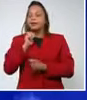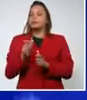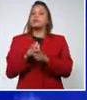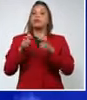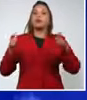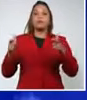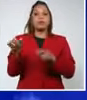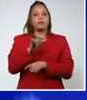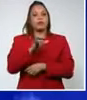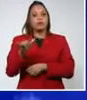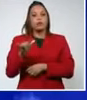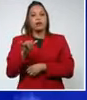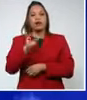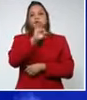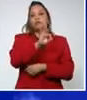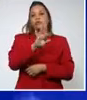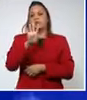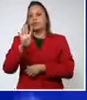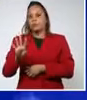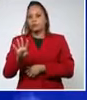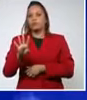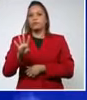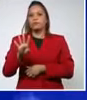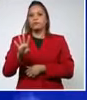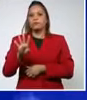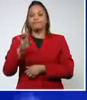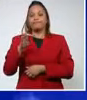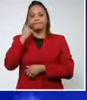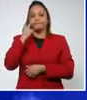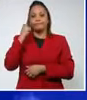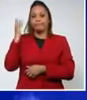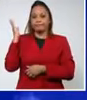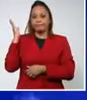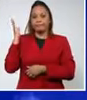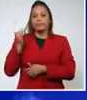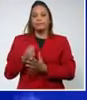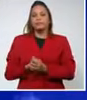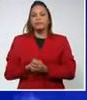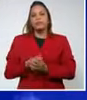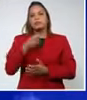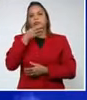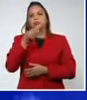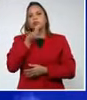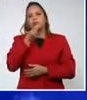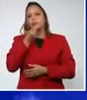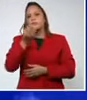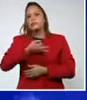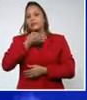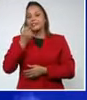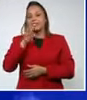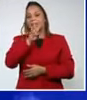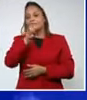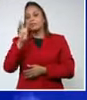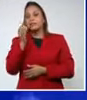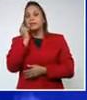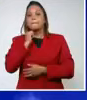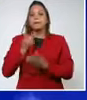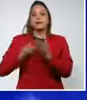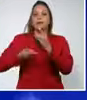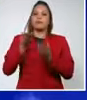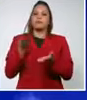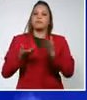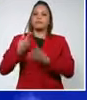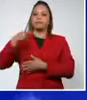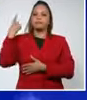casos a 84, podemos decir que incluso 35 más que ayer, y también un tanto